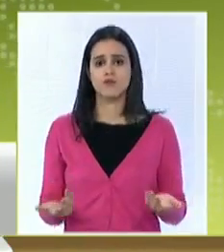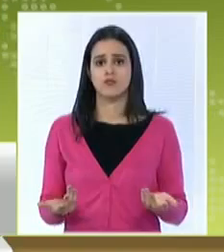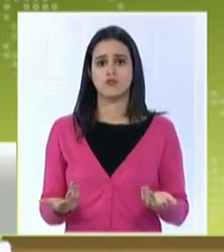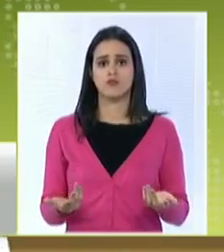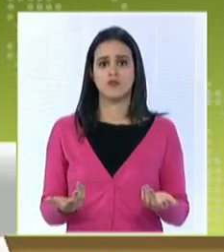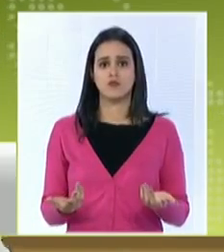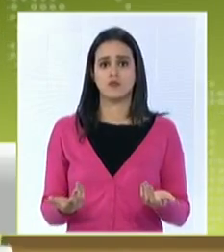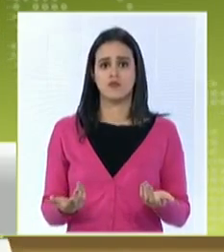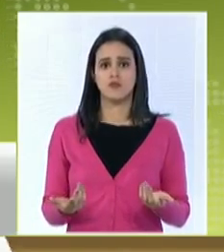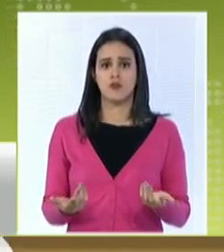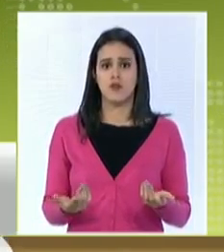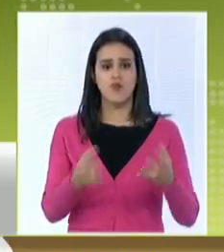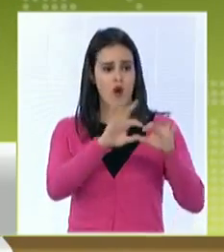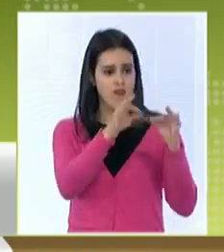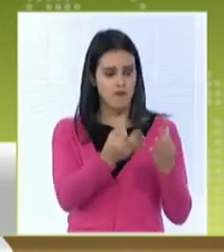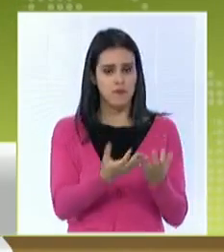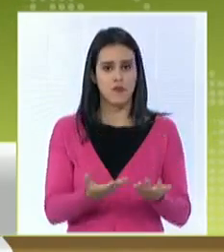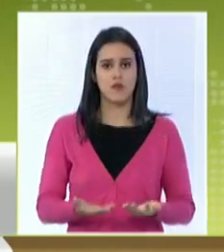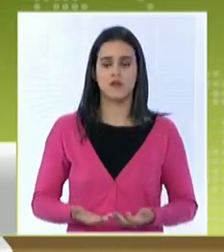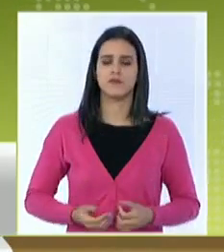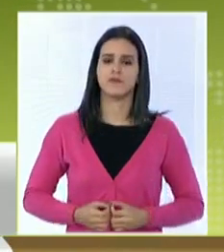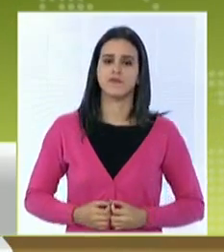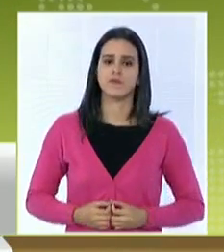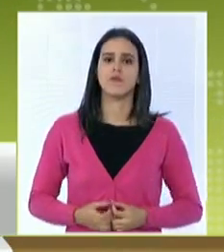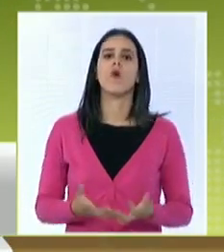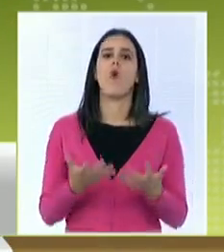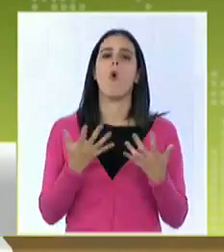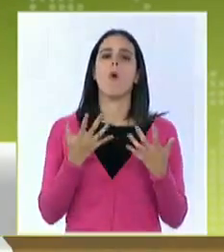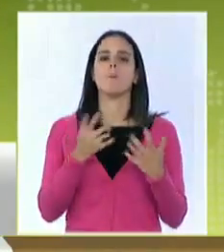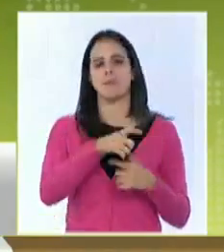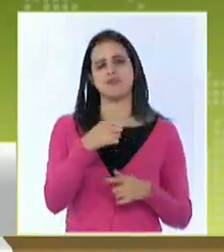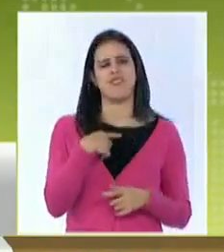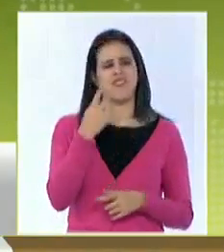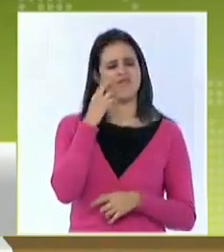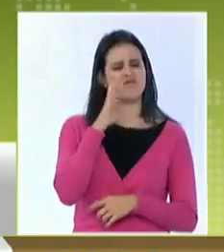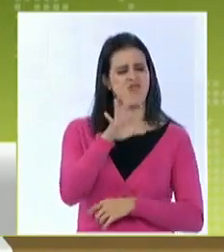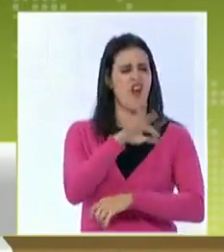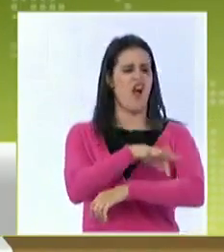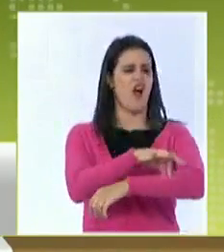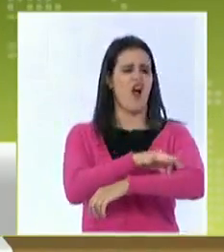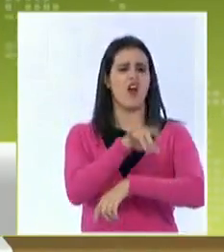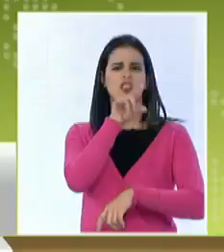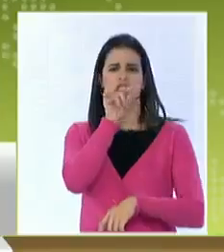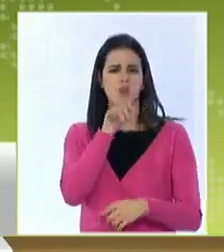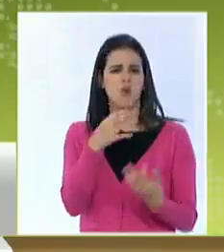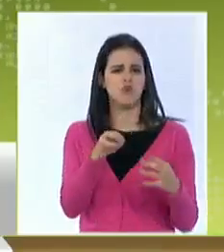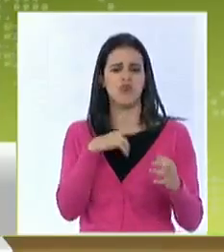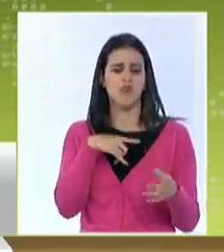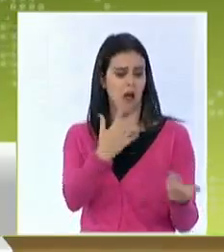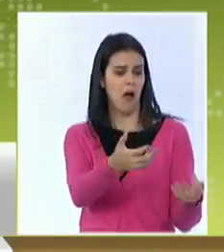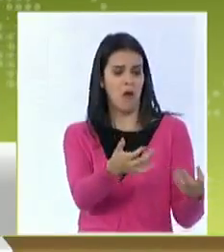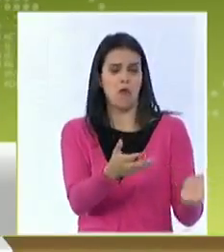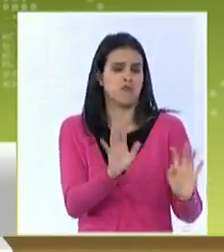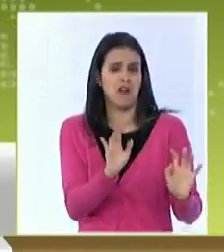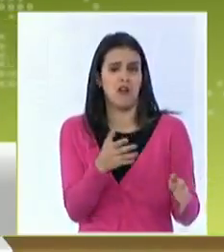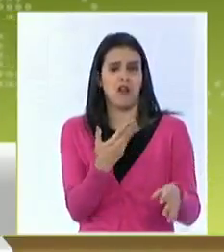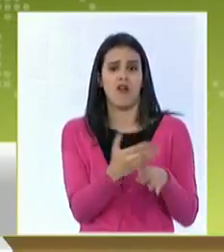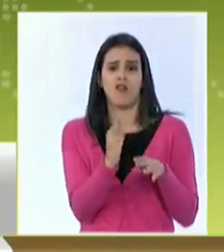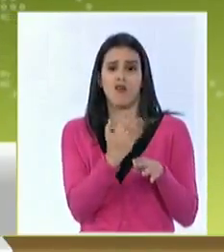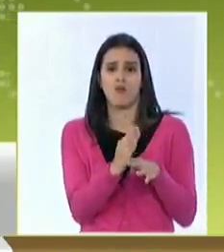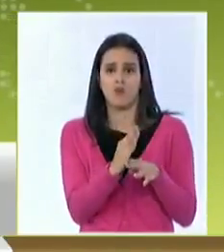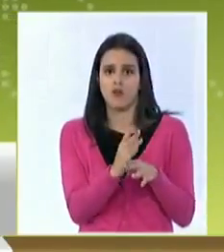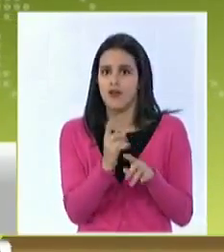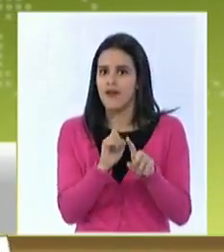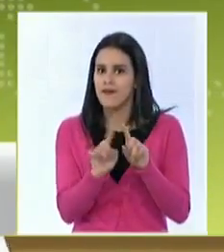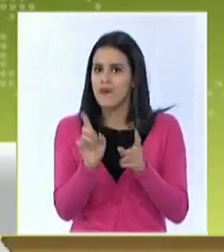estar poniendo en riesgo nuestra salud. Y muchos pudieran pensar, bueno, pero la carne, el pollo se va a cocinar. Pero, por ejemplo, en el caso de las carnes, a